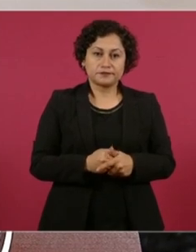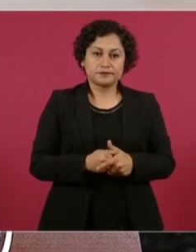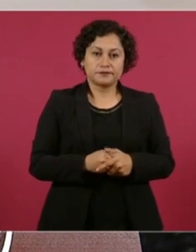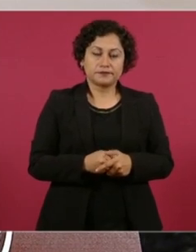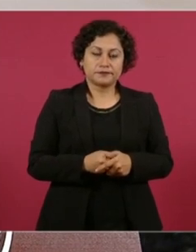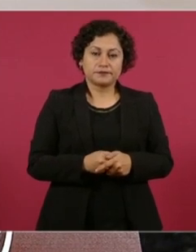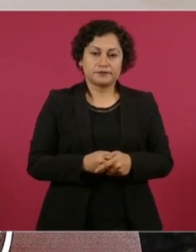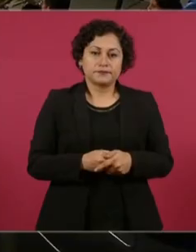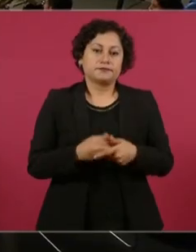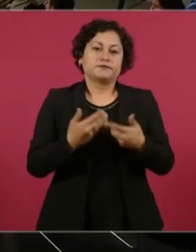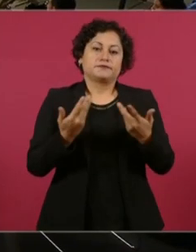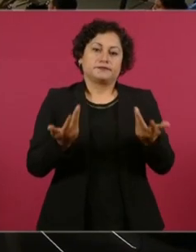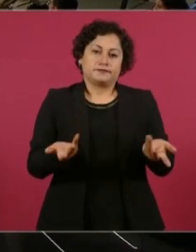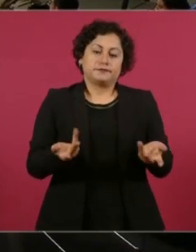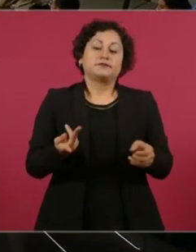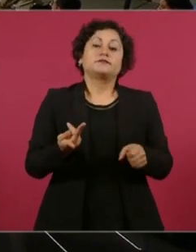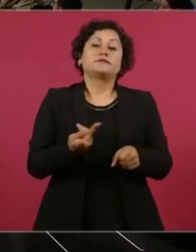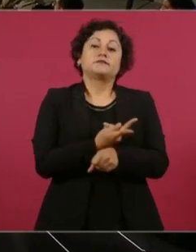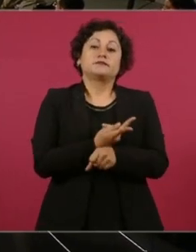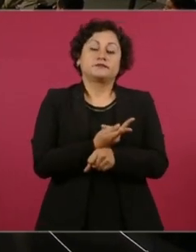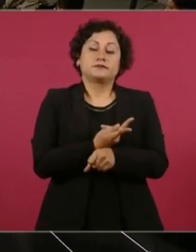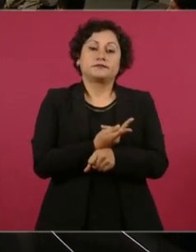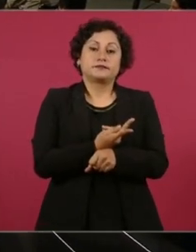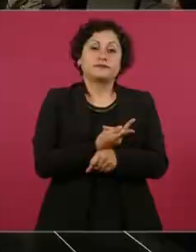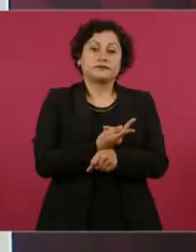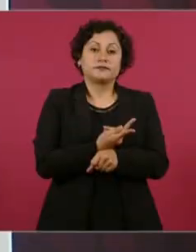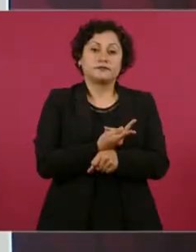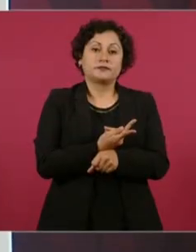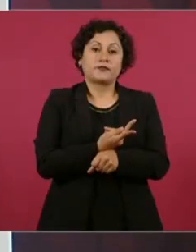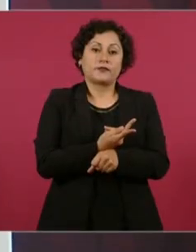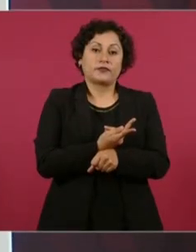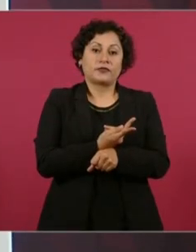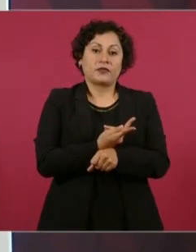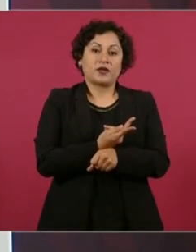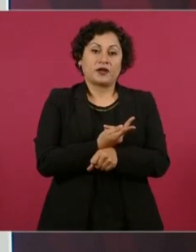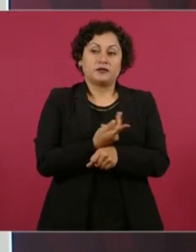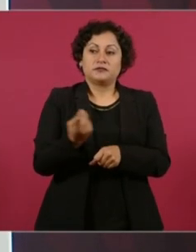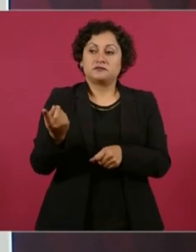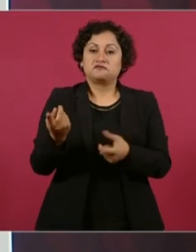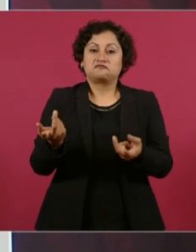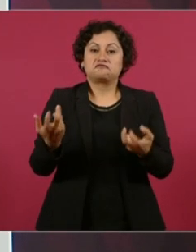entonces pueden robar con facilidad.